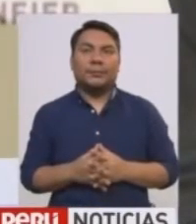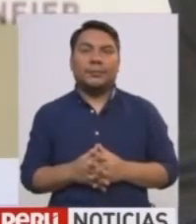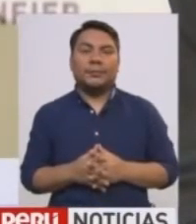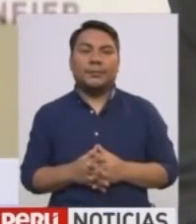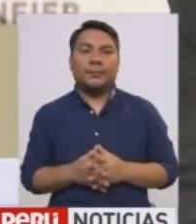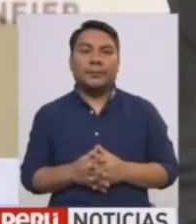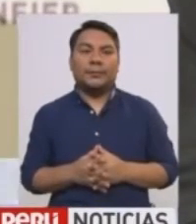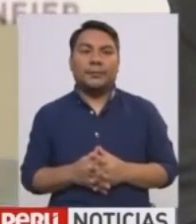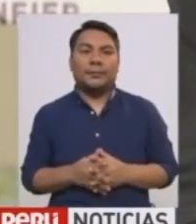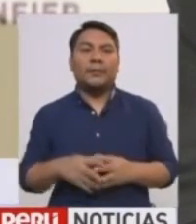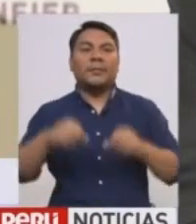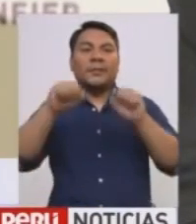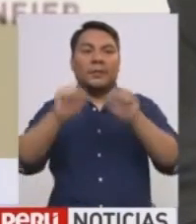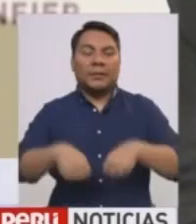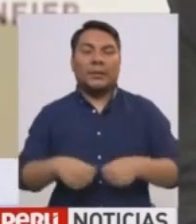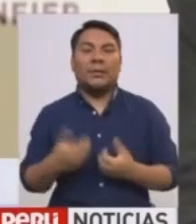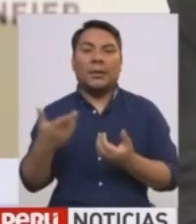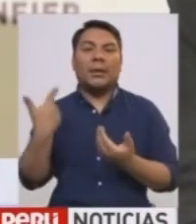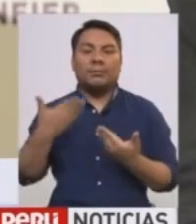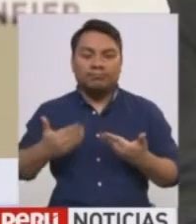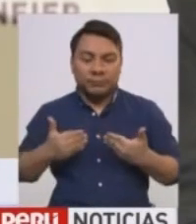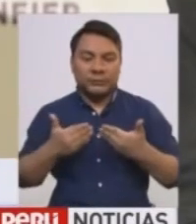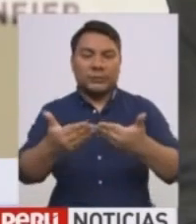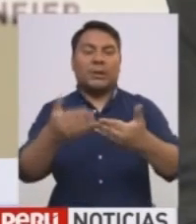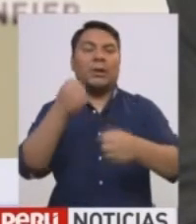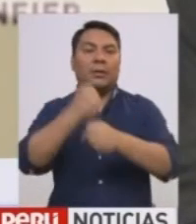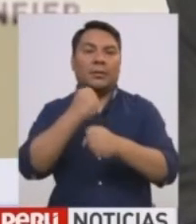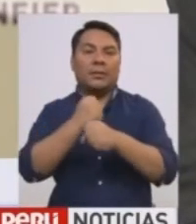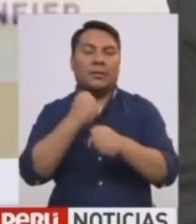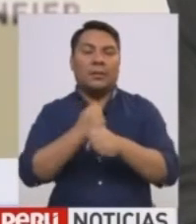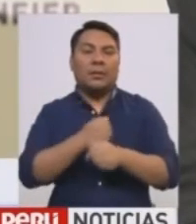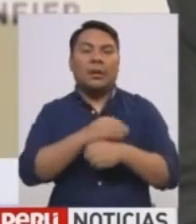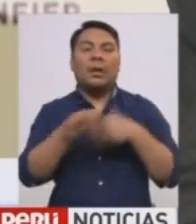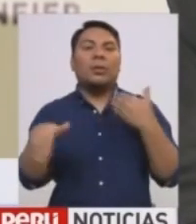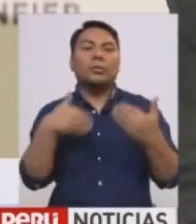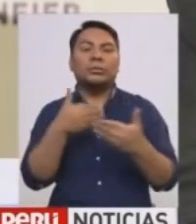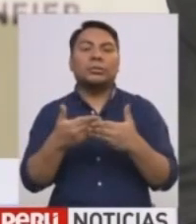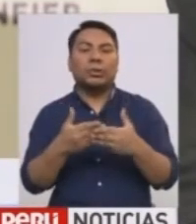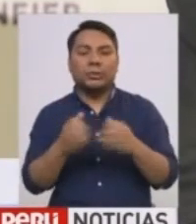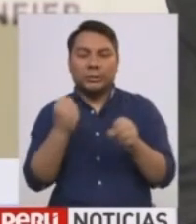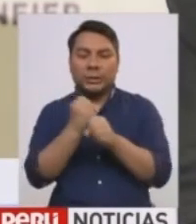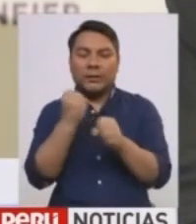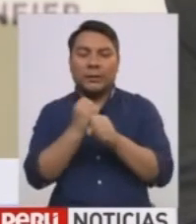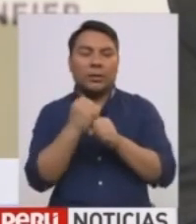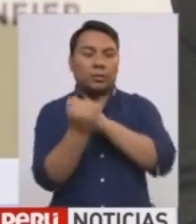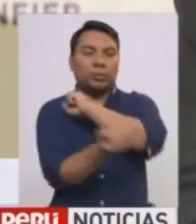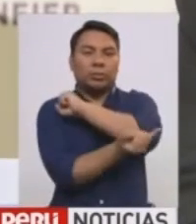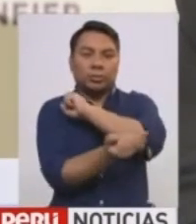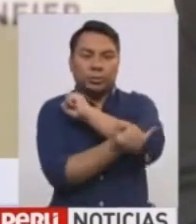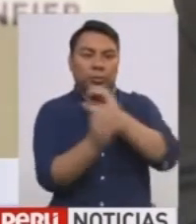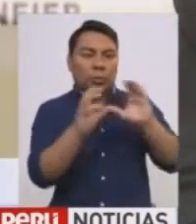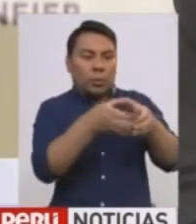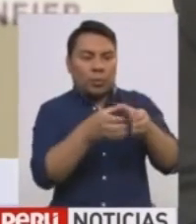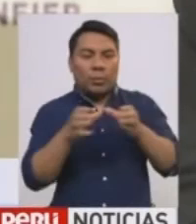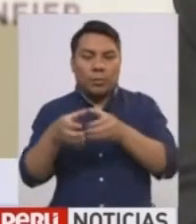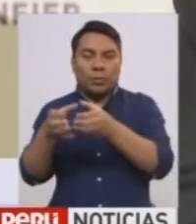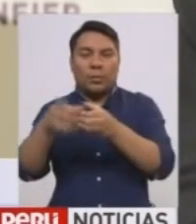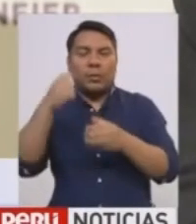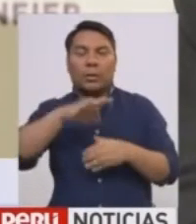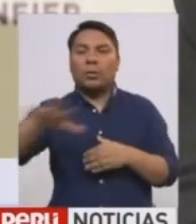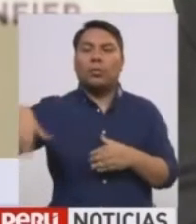Vamos a trabajar como trabajan todas las instituciones, como parte de un